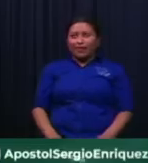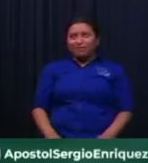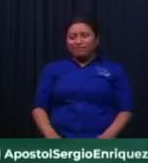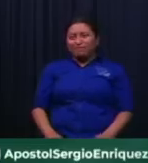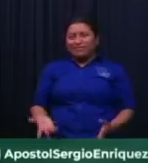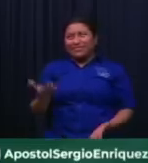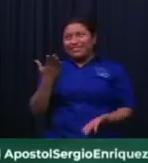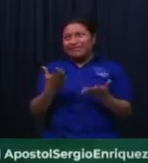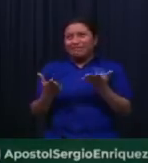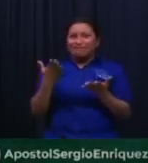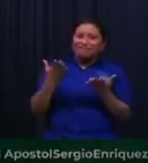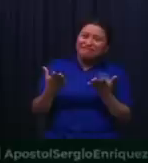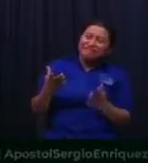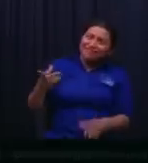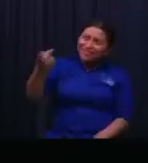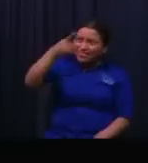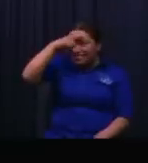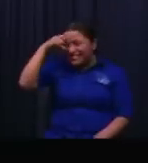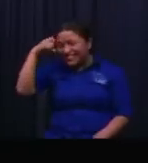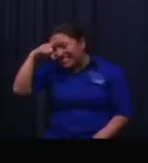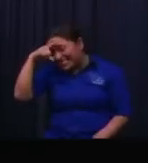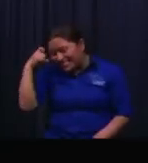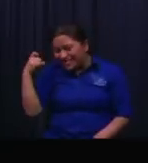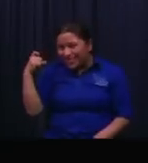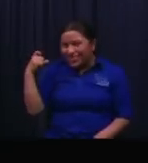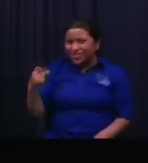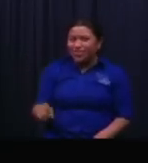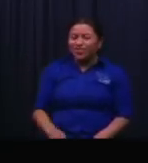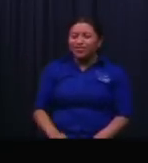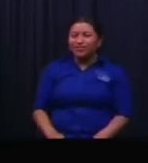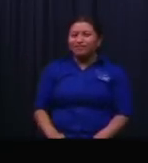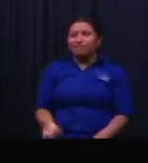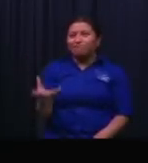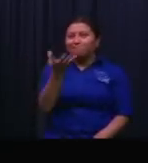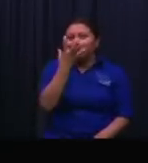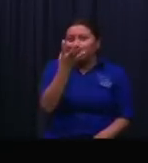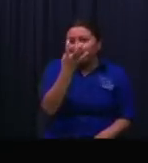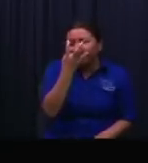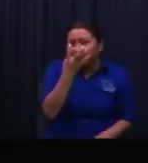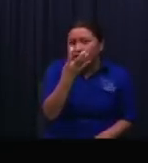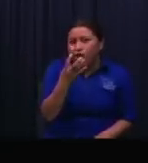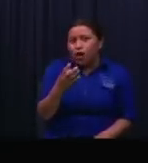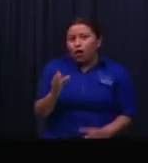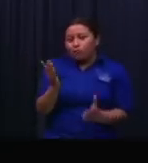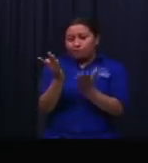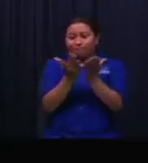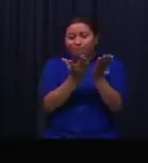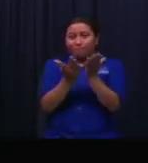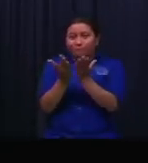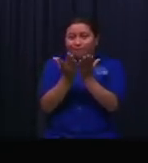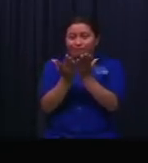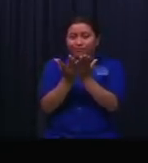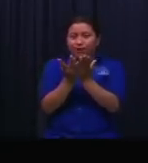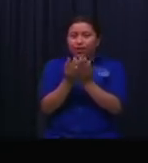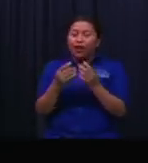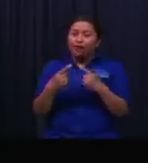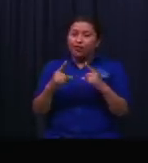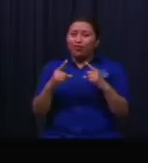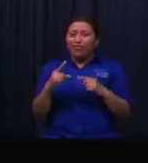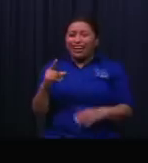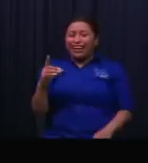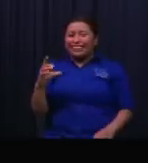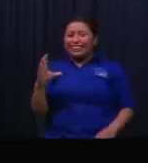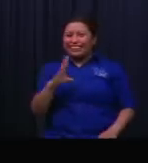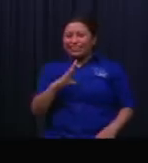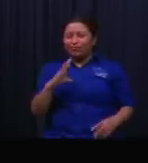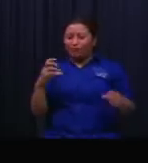veces en el trabajo, en los estudios. Pero yo creo que donde es el fulgor de la batalla es